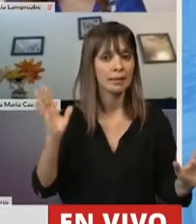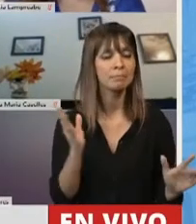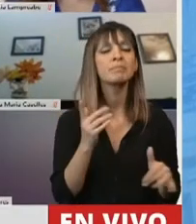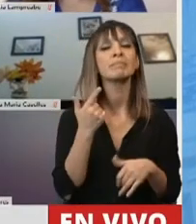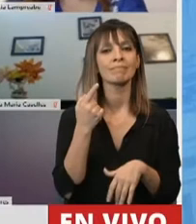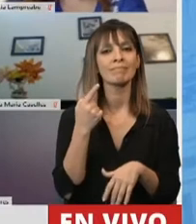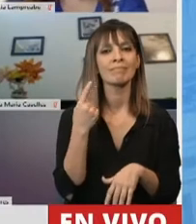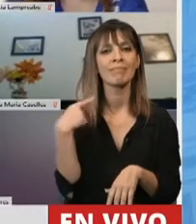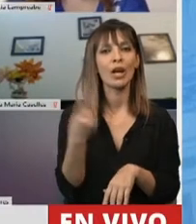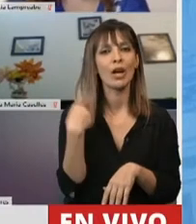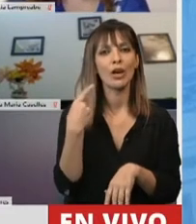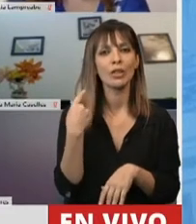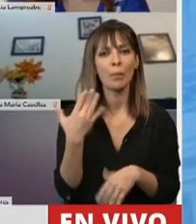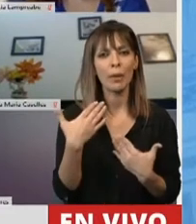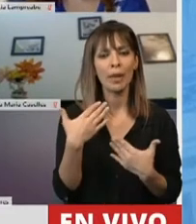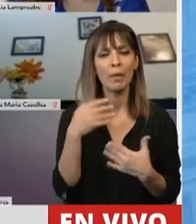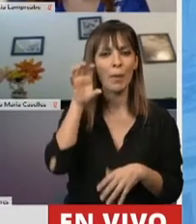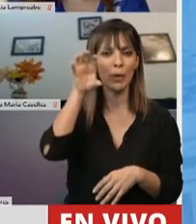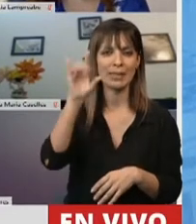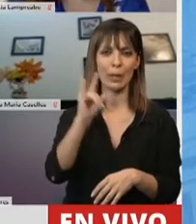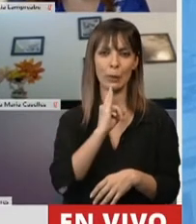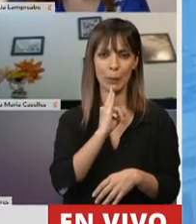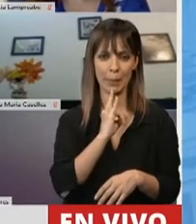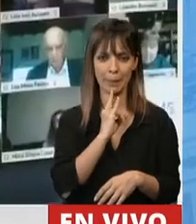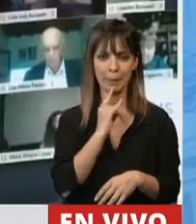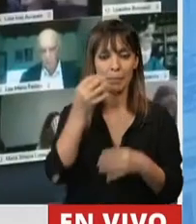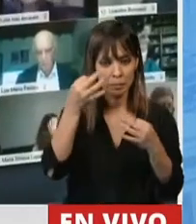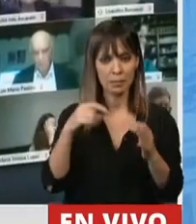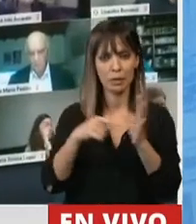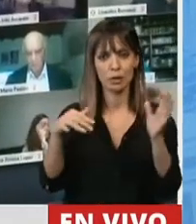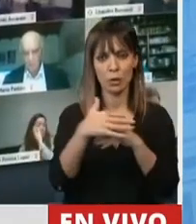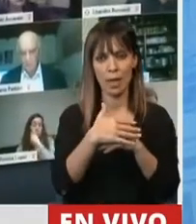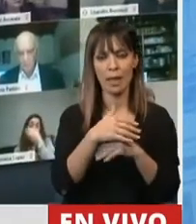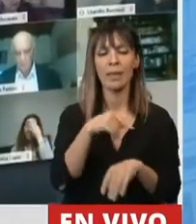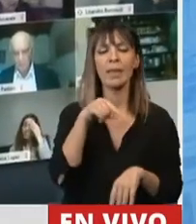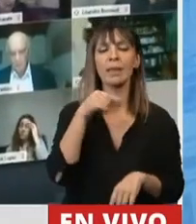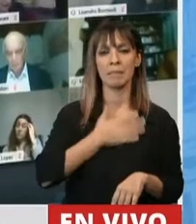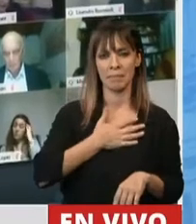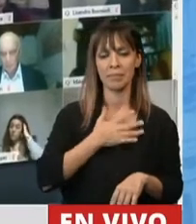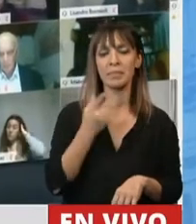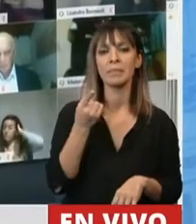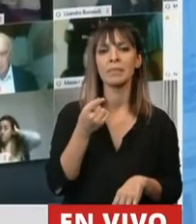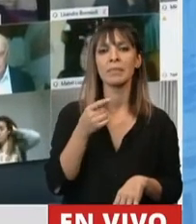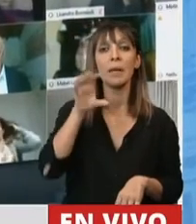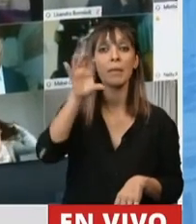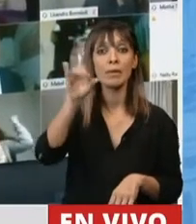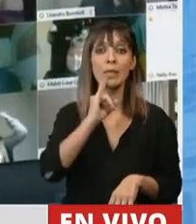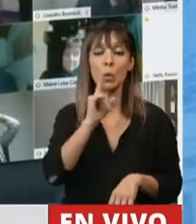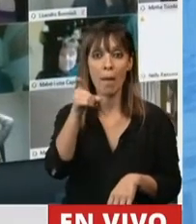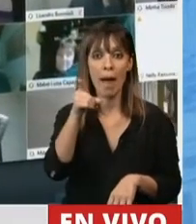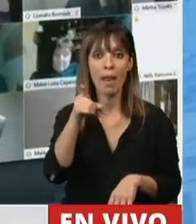oportunidad en la provincia de Tucumán, especialmente en mi ciudad, en Banda Río Salí, en esta provincia